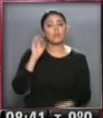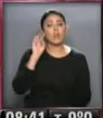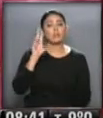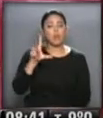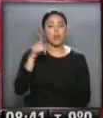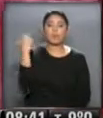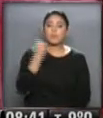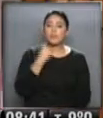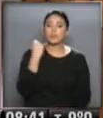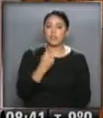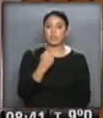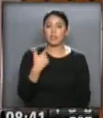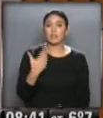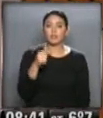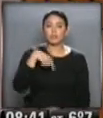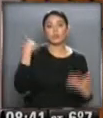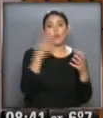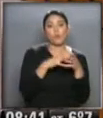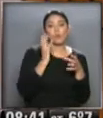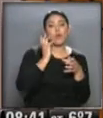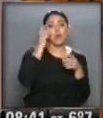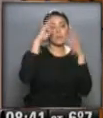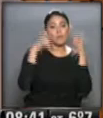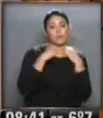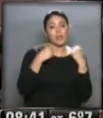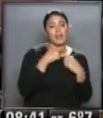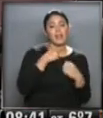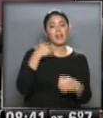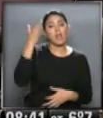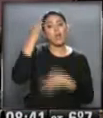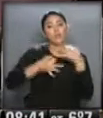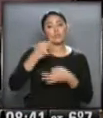importantísimo, por eso también las abuelas luchamos por una justicia digna, una justicia justa.